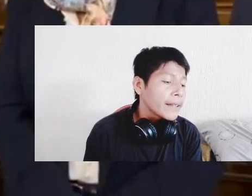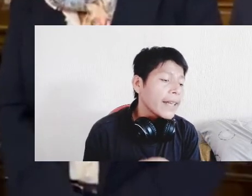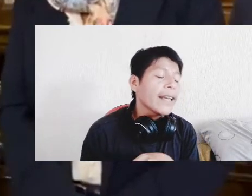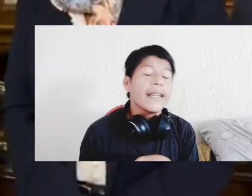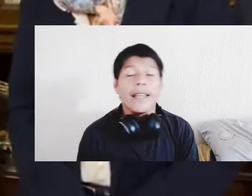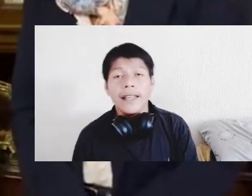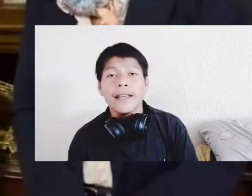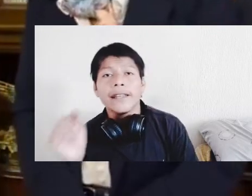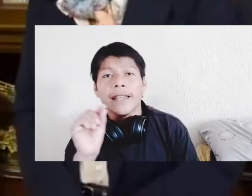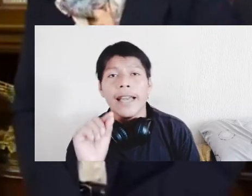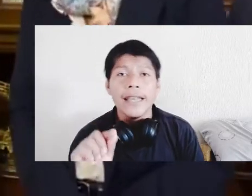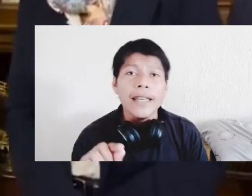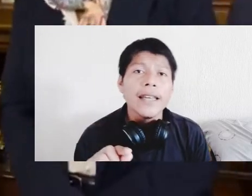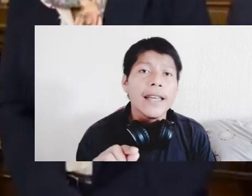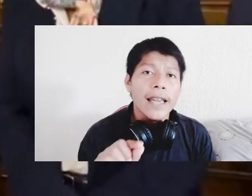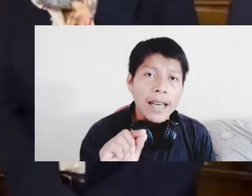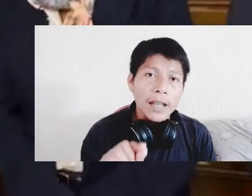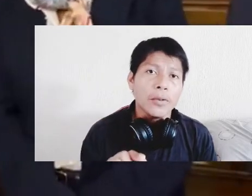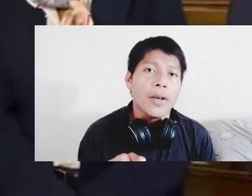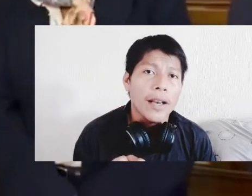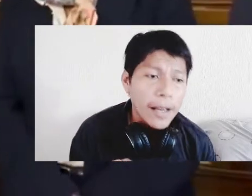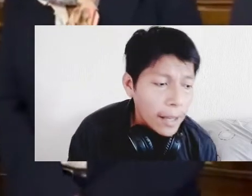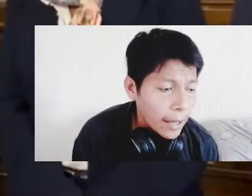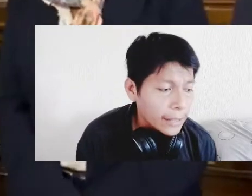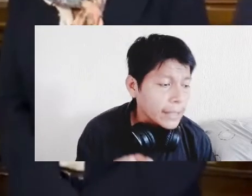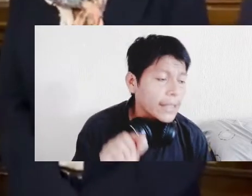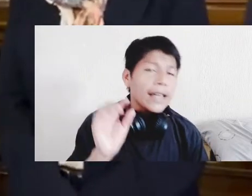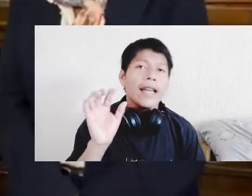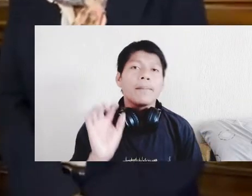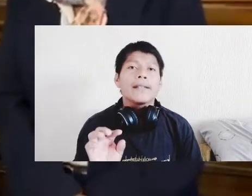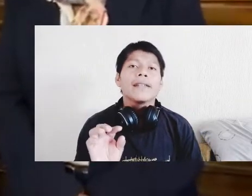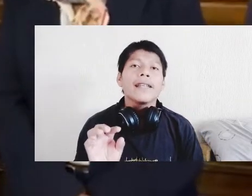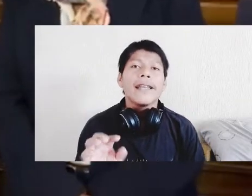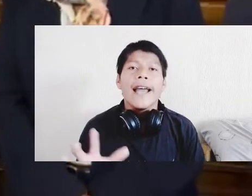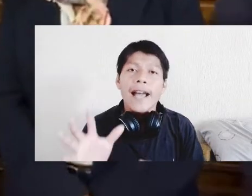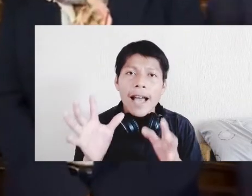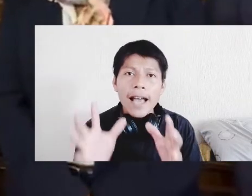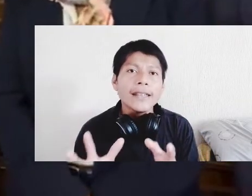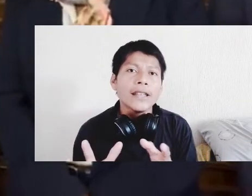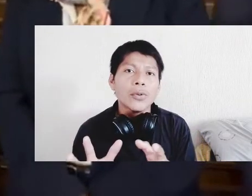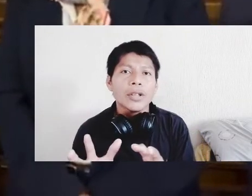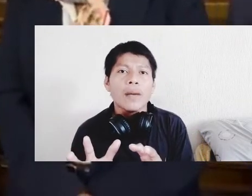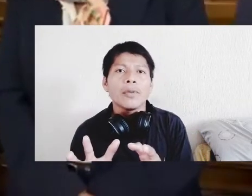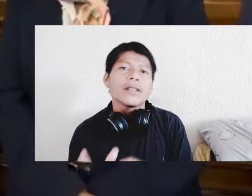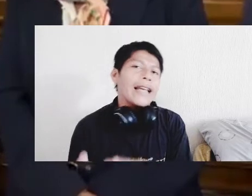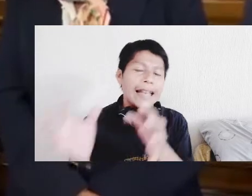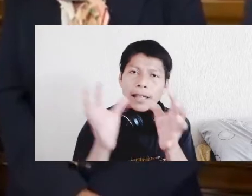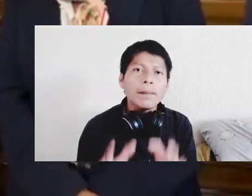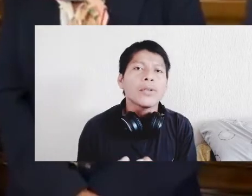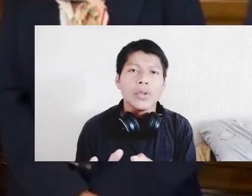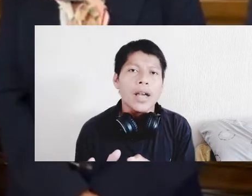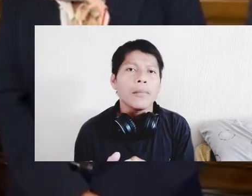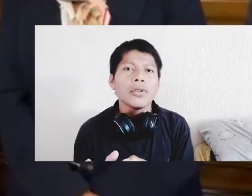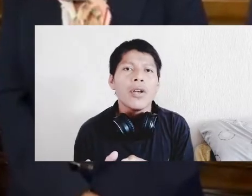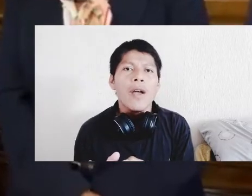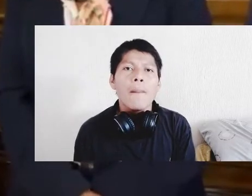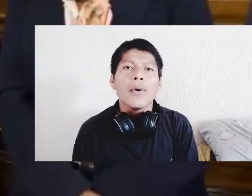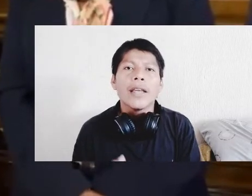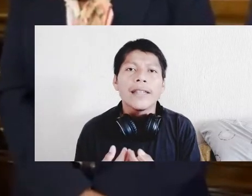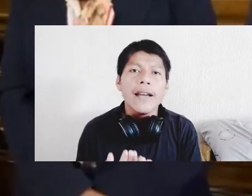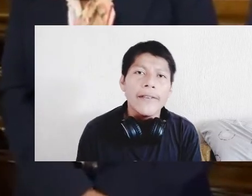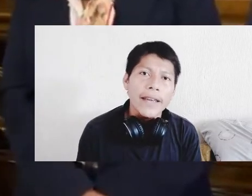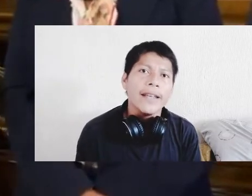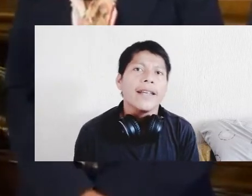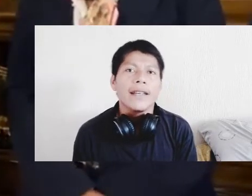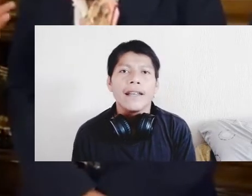en materia energética y electoral. Así que el presidente hace estos cambios, acepta estos cambios,